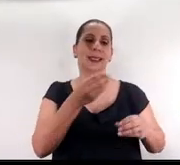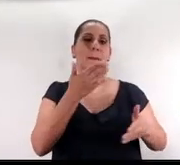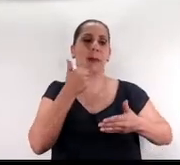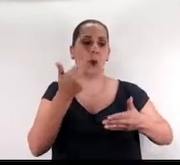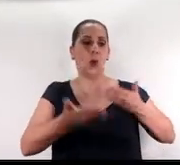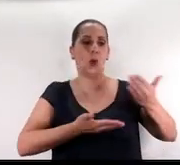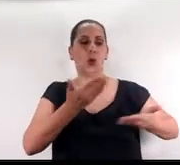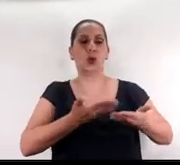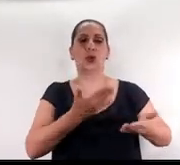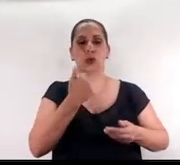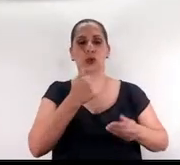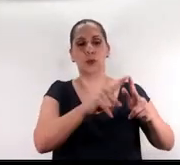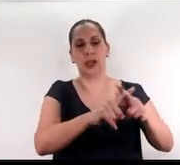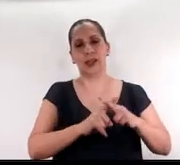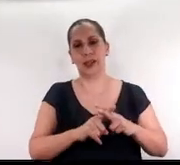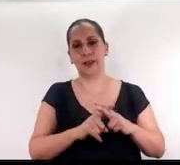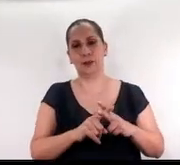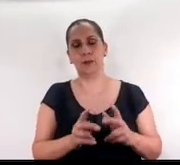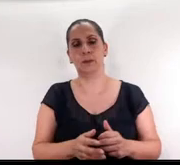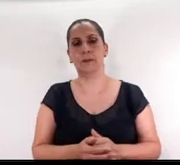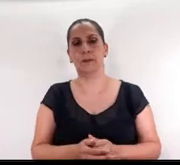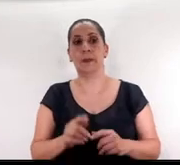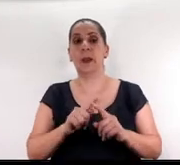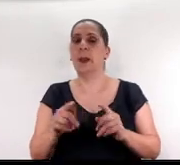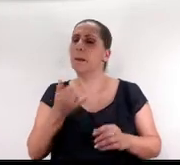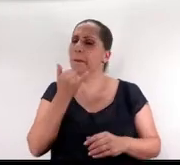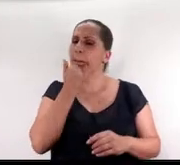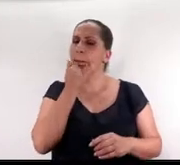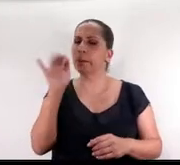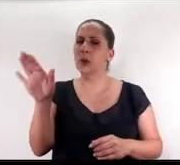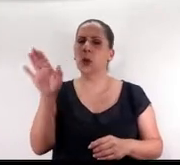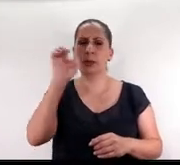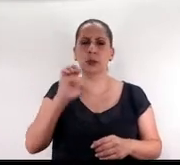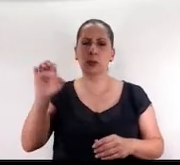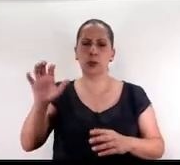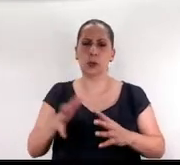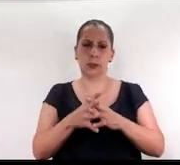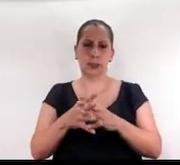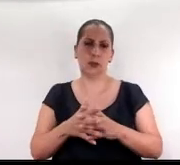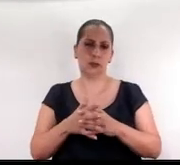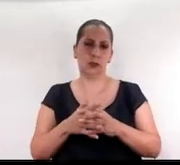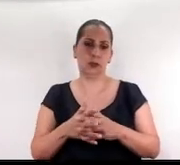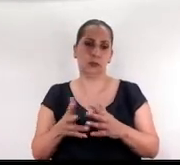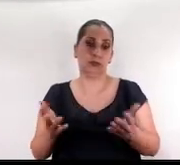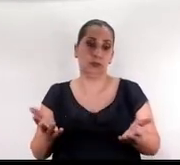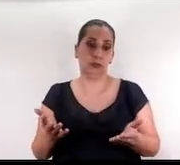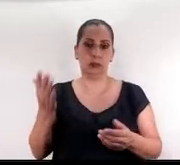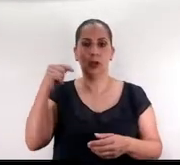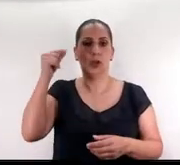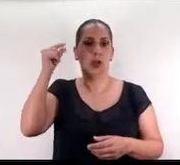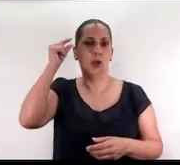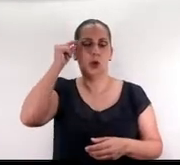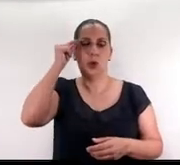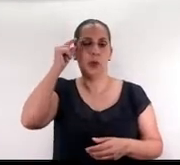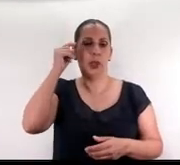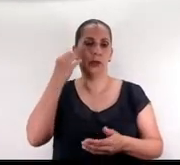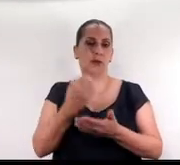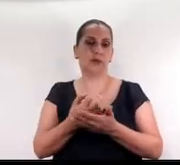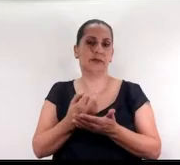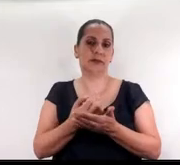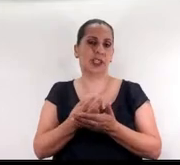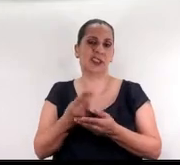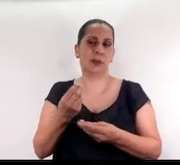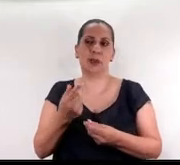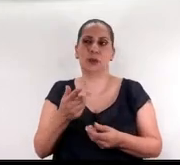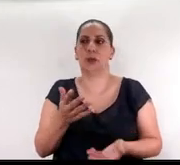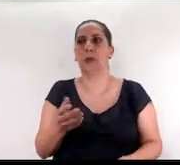mejores condiciones crediticias. ¿Qué es lo que pasa en Europa y en Estados Unidos? Que el gobierno se financia casi al 0% o a menos